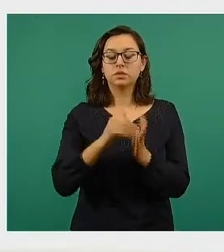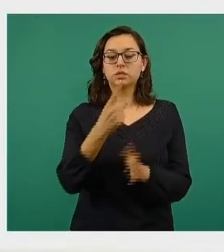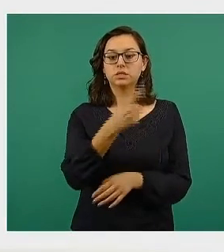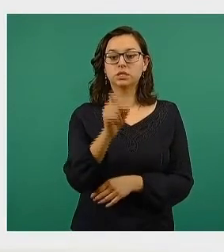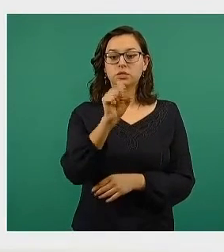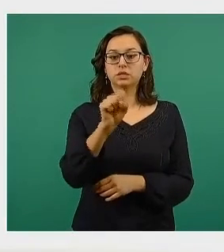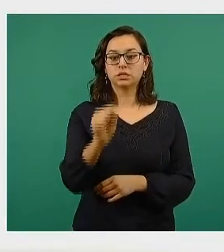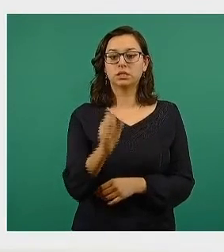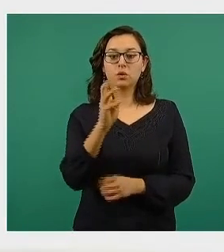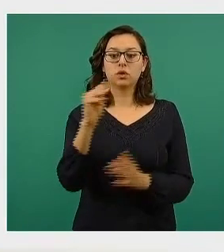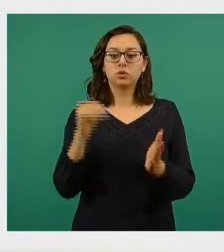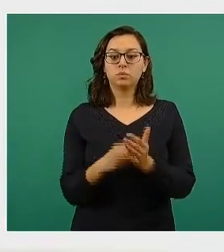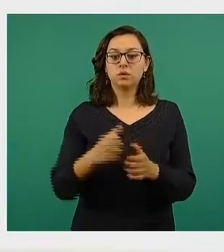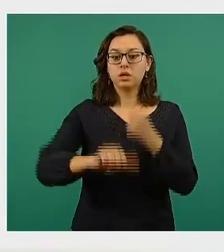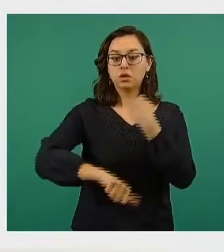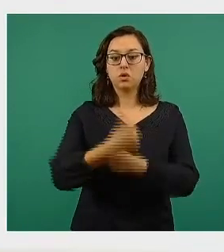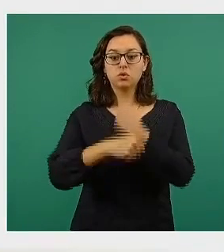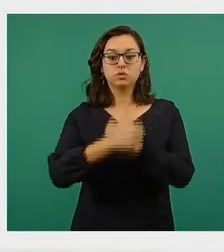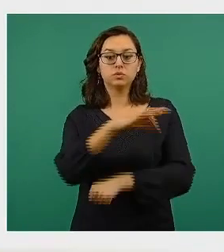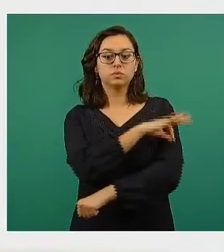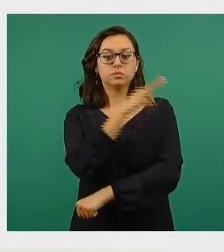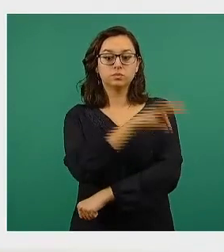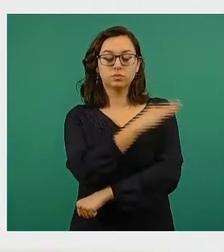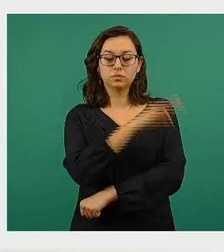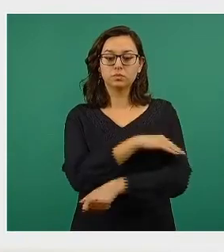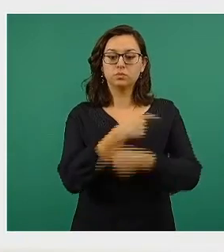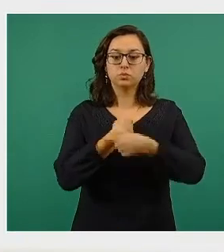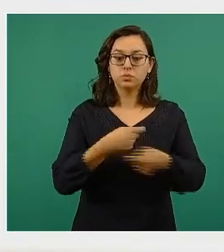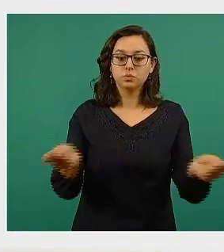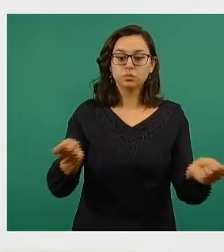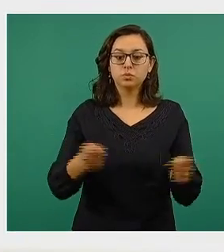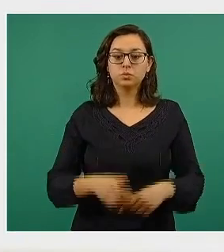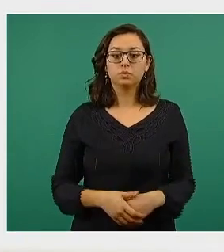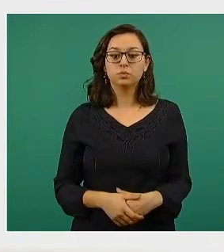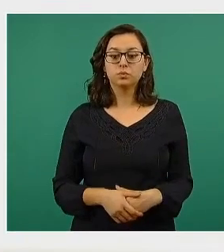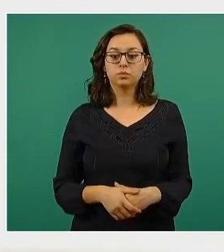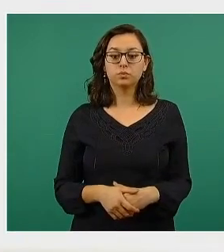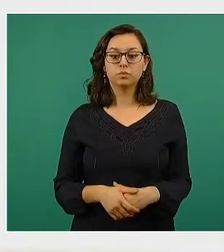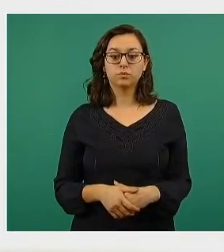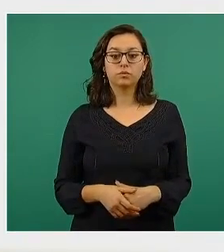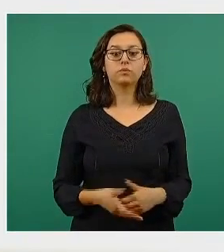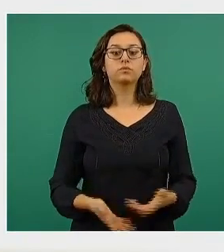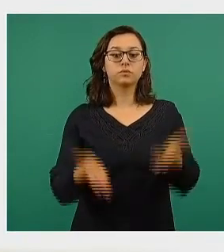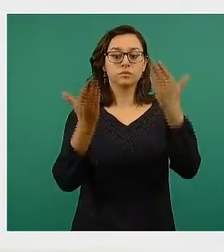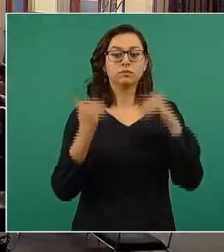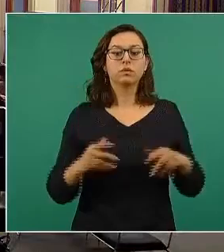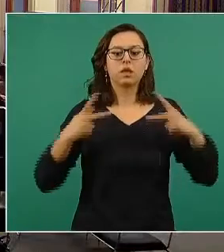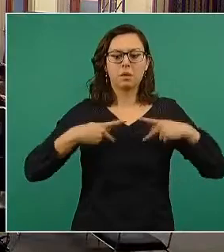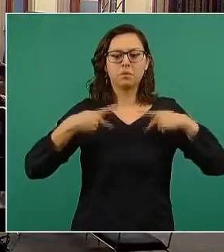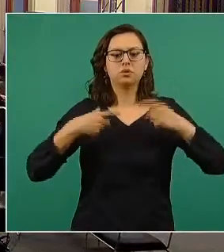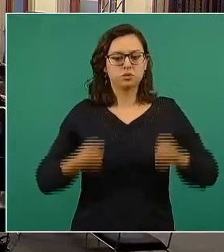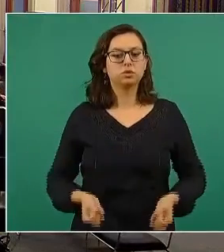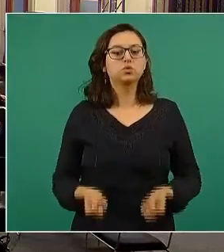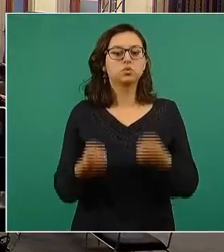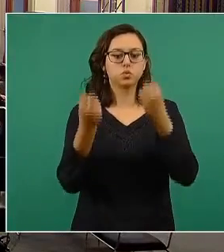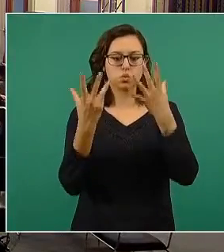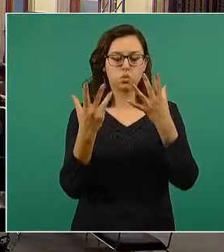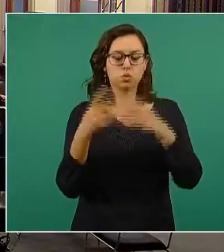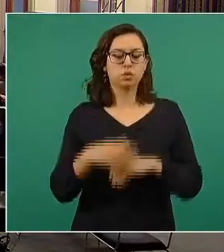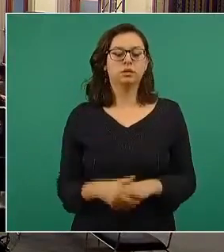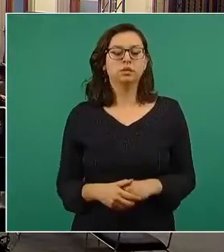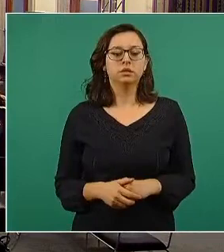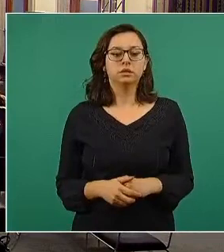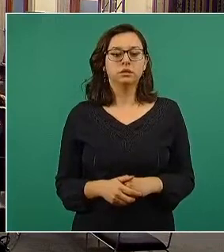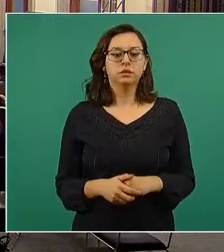36.164.011 dosis de vacunas han sido aplicadas. La siguiente, que se han permitido vacunar a